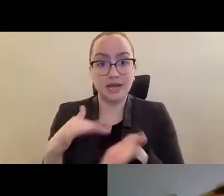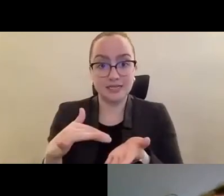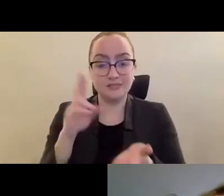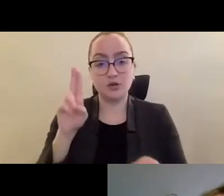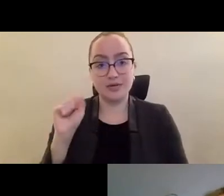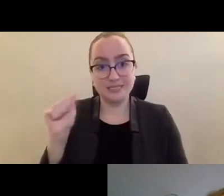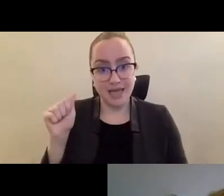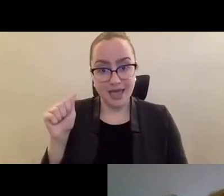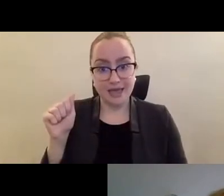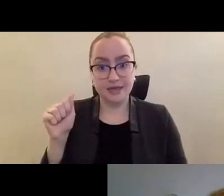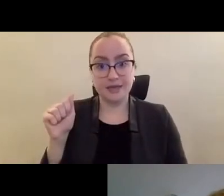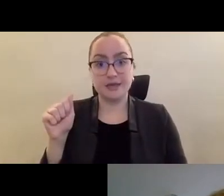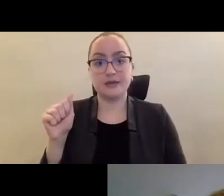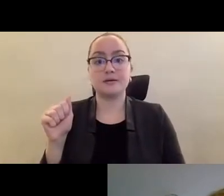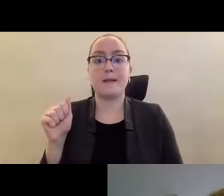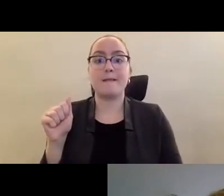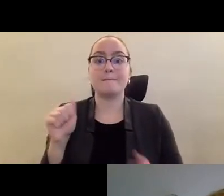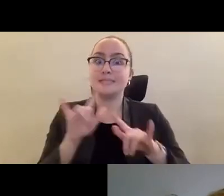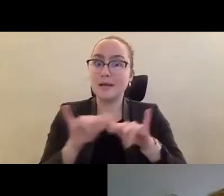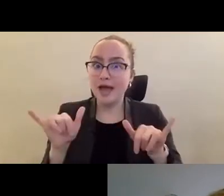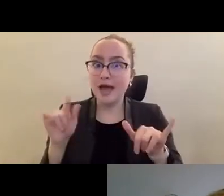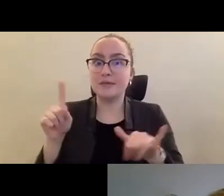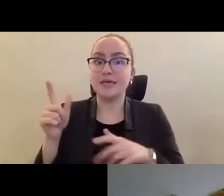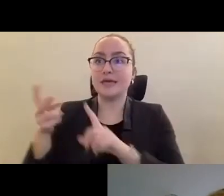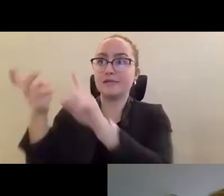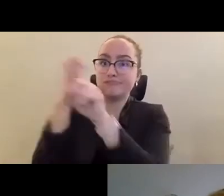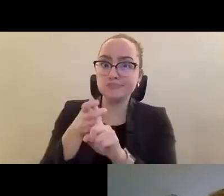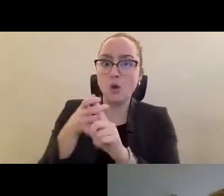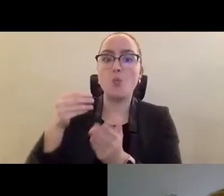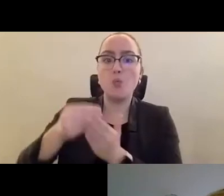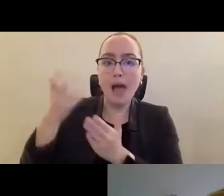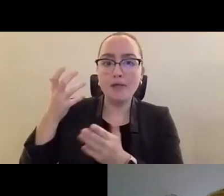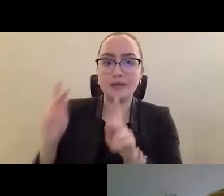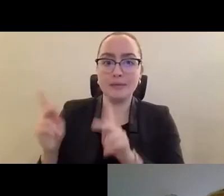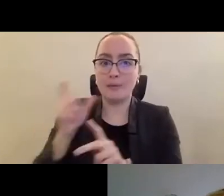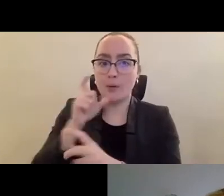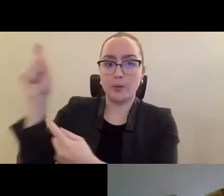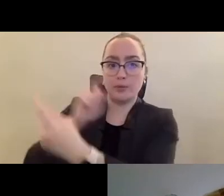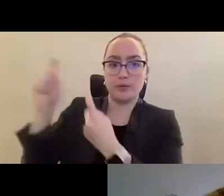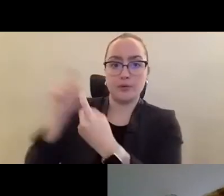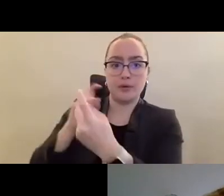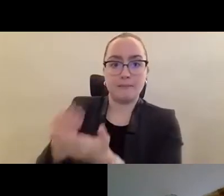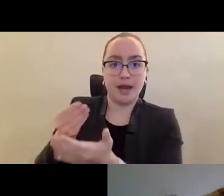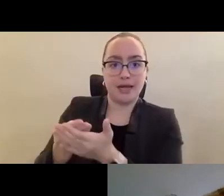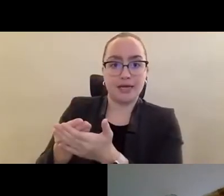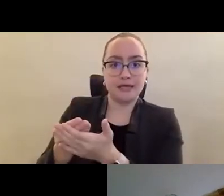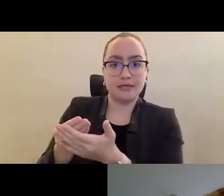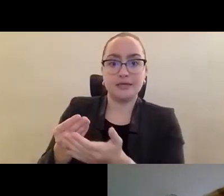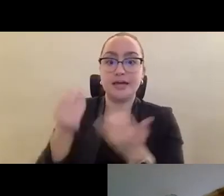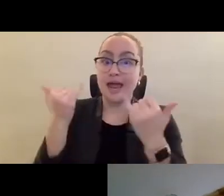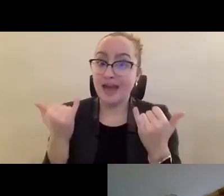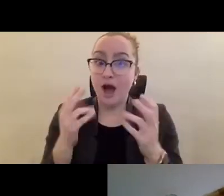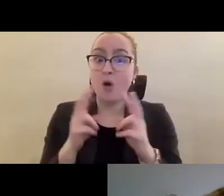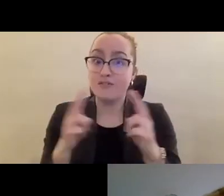otros centros para estudios de migración. Y además, él encontró gente con mucho dinero para apoyar a estos grupos.